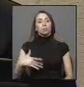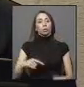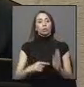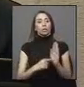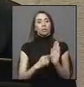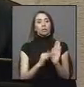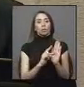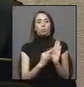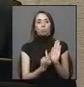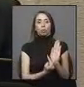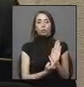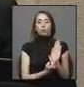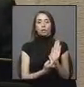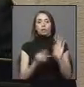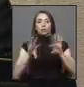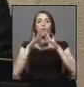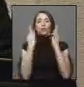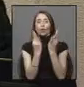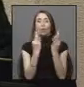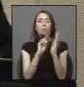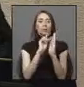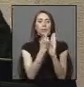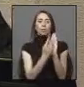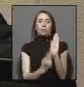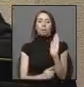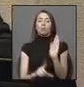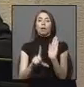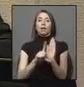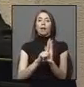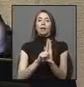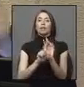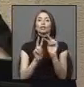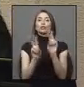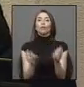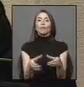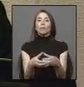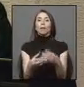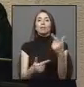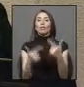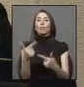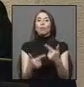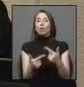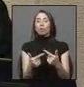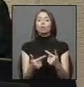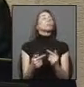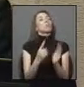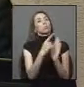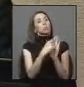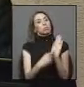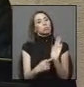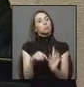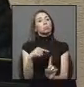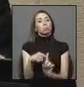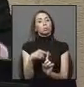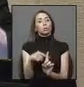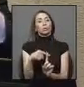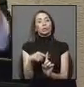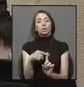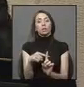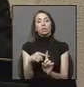modificación integral de la ley de partidos políticos, y hay muchos elementos positivos que